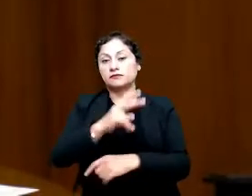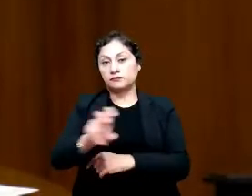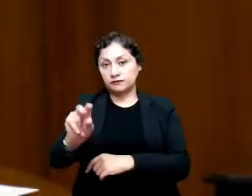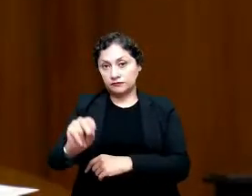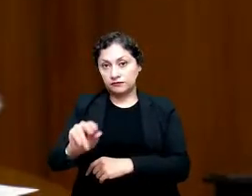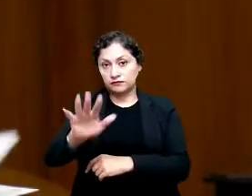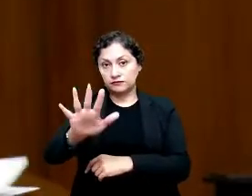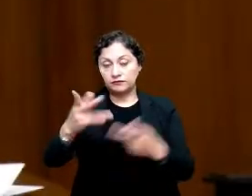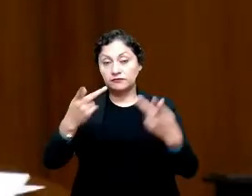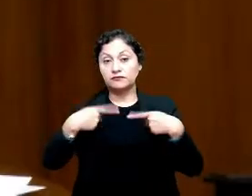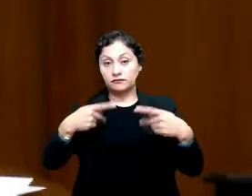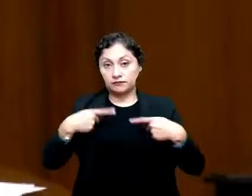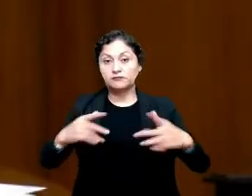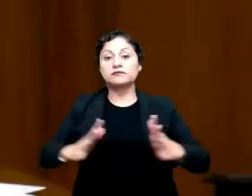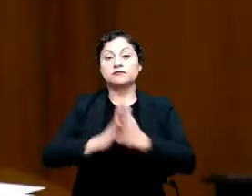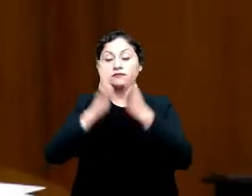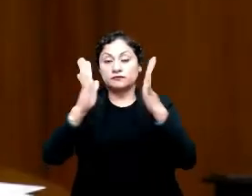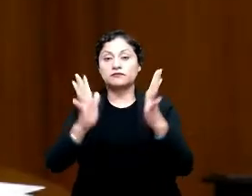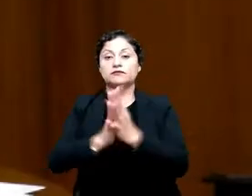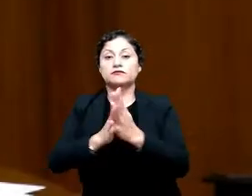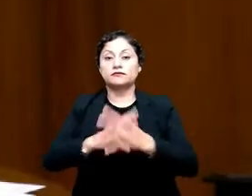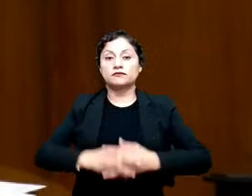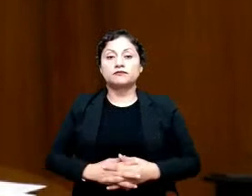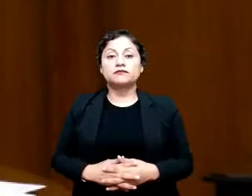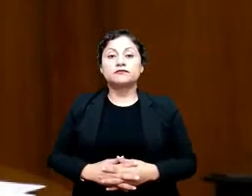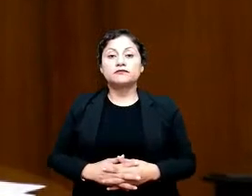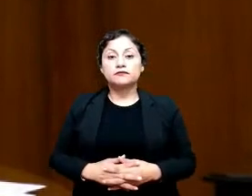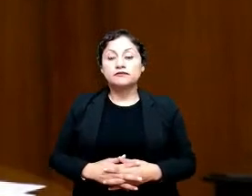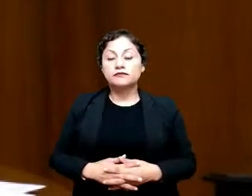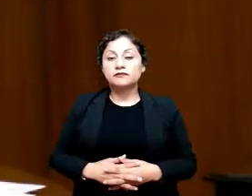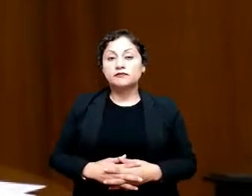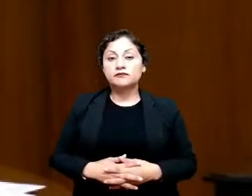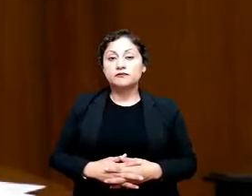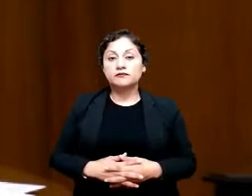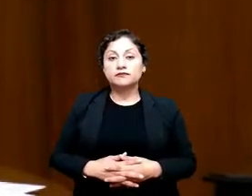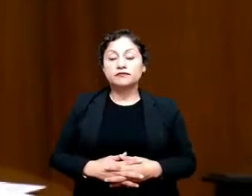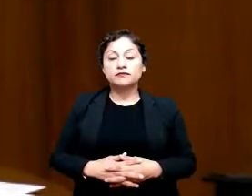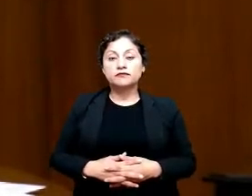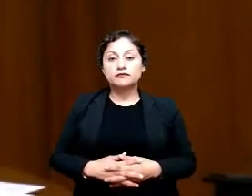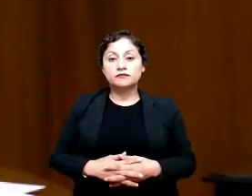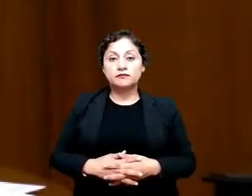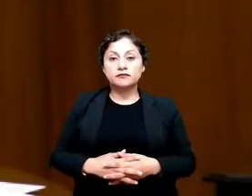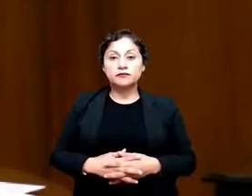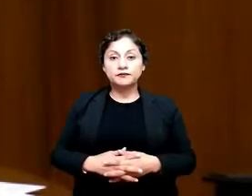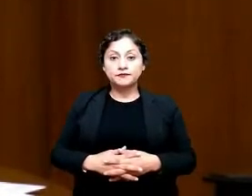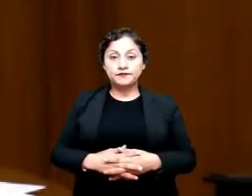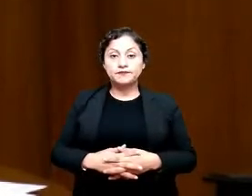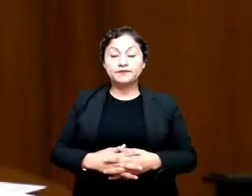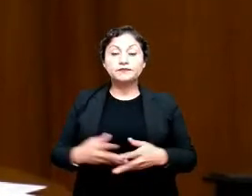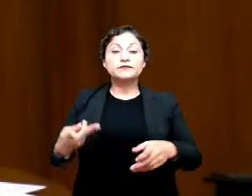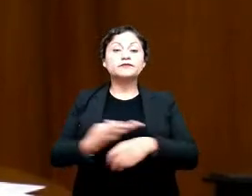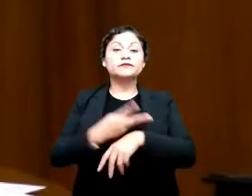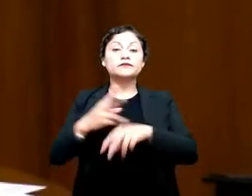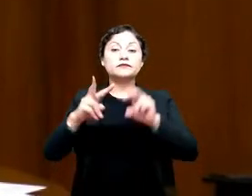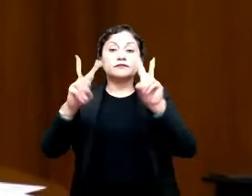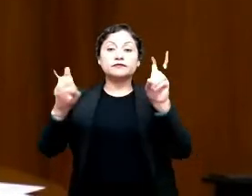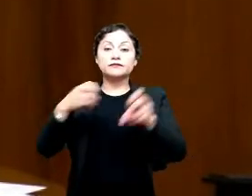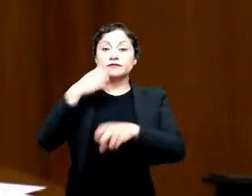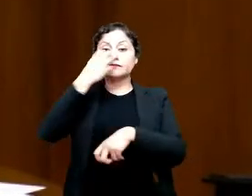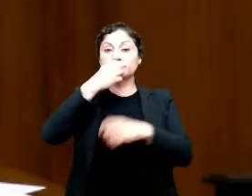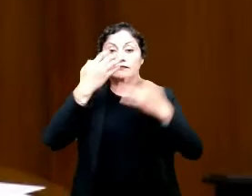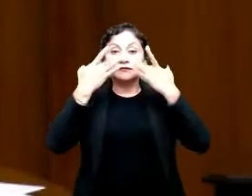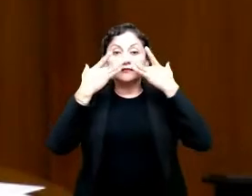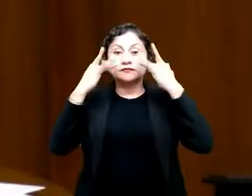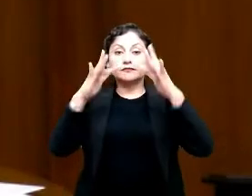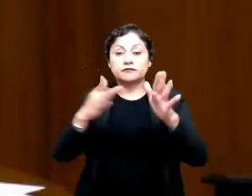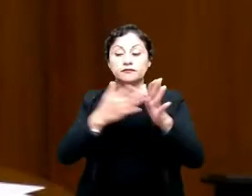64.285 personas de la ciudadanía. En el ámbito de deserción escolar, en el ciclo